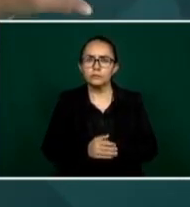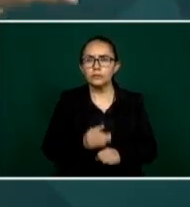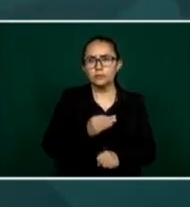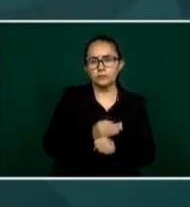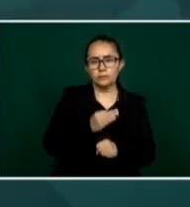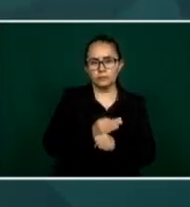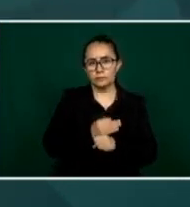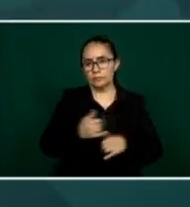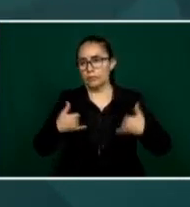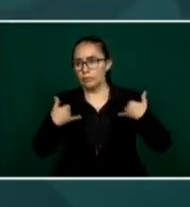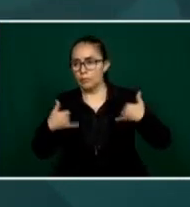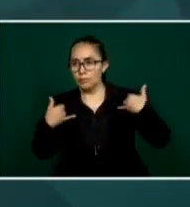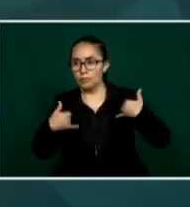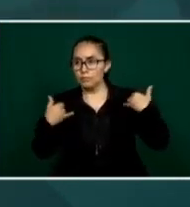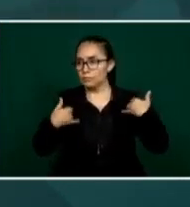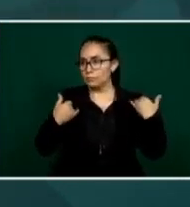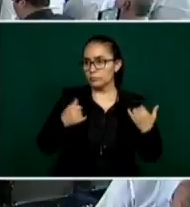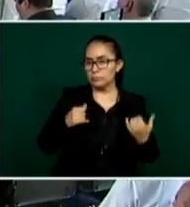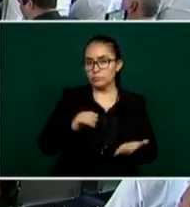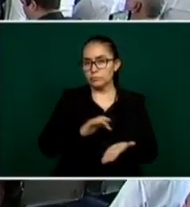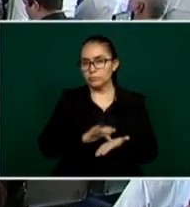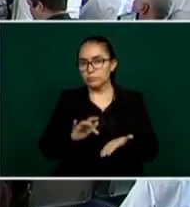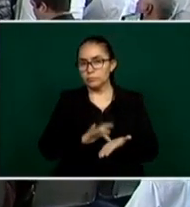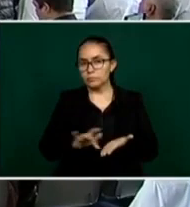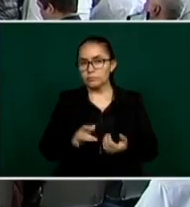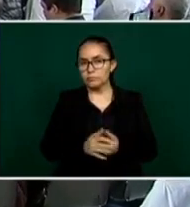a los jóvenes, lo único que hicieron fue